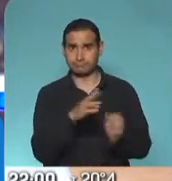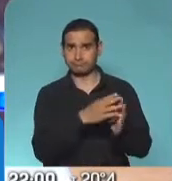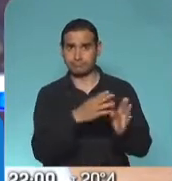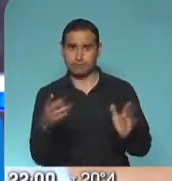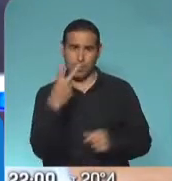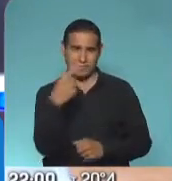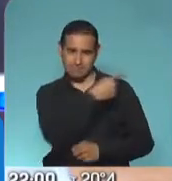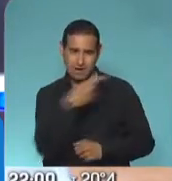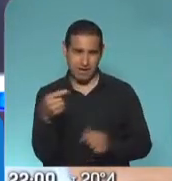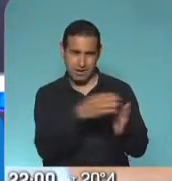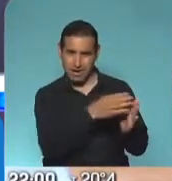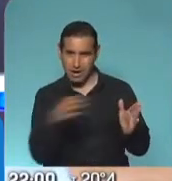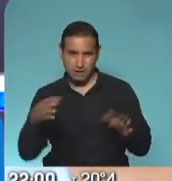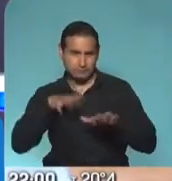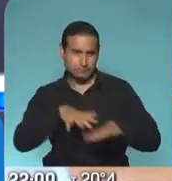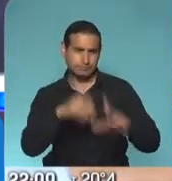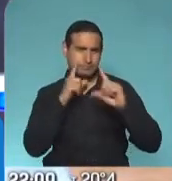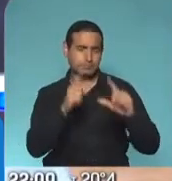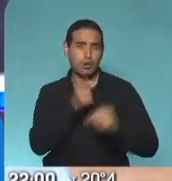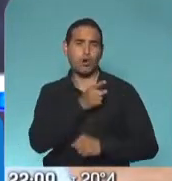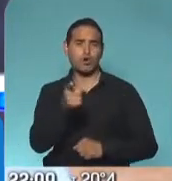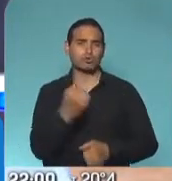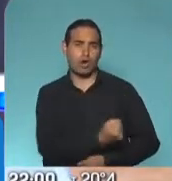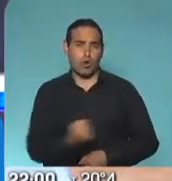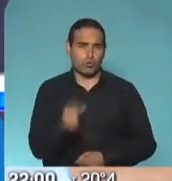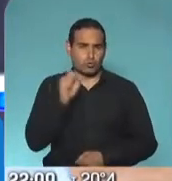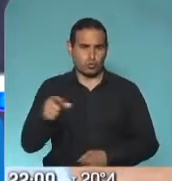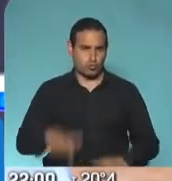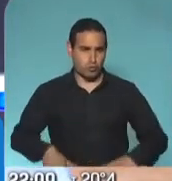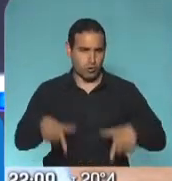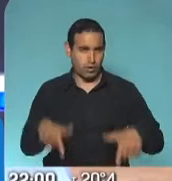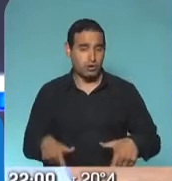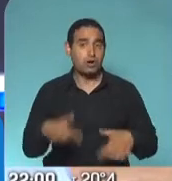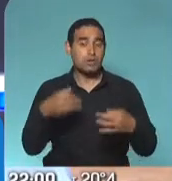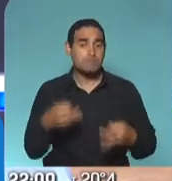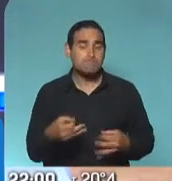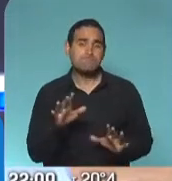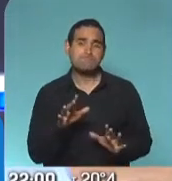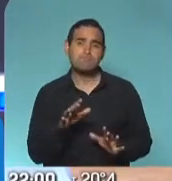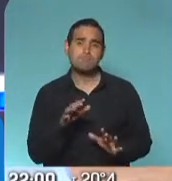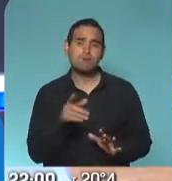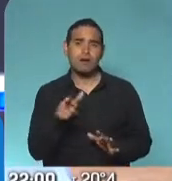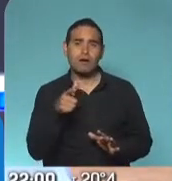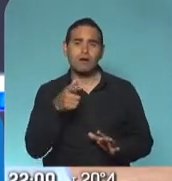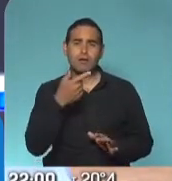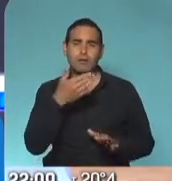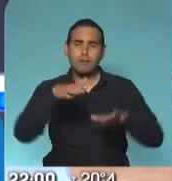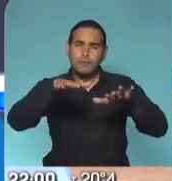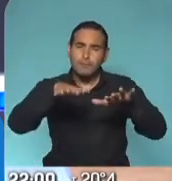de una semana la protesta contra las medidas de Lenín Moreno y lejos de morigerarse, lejos